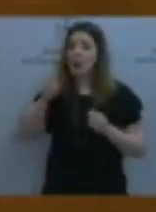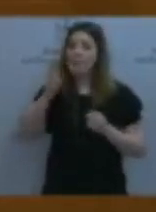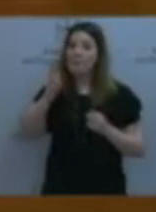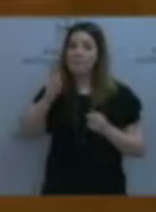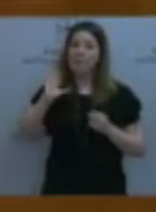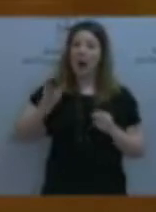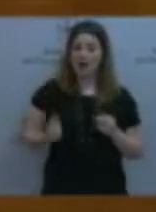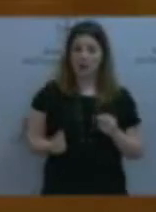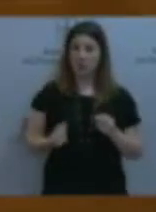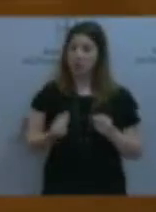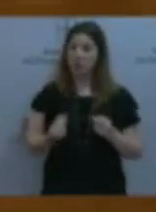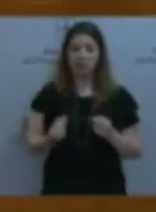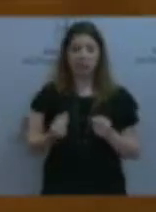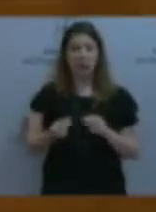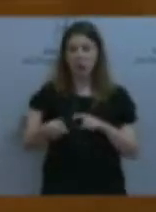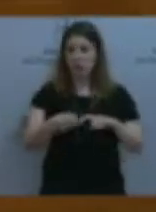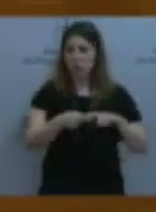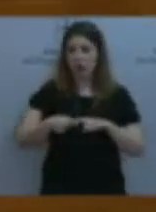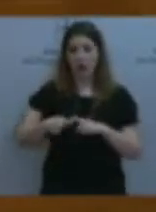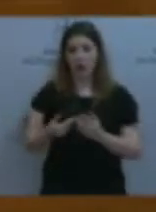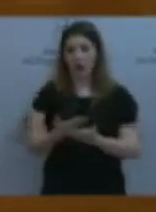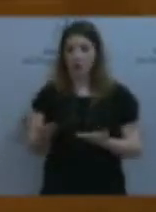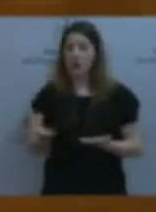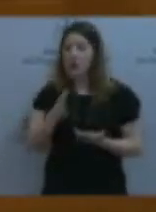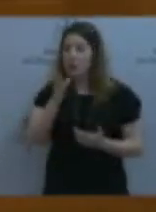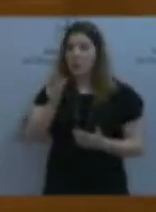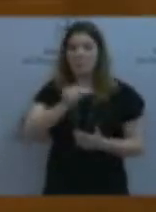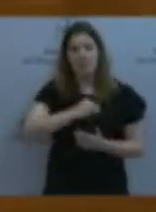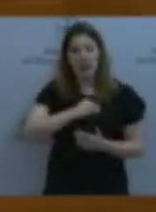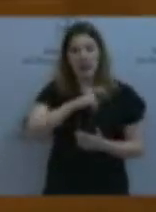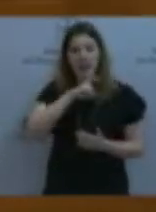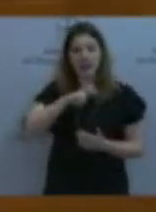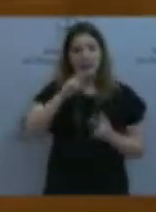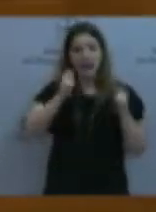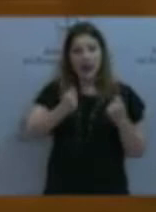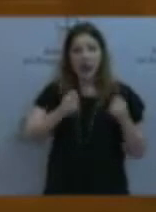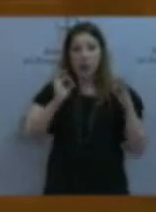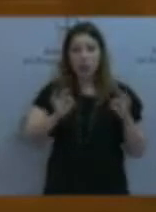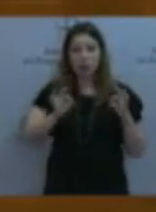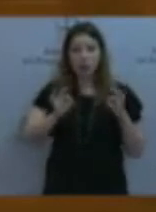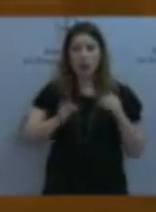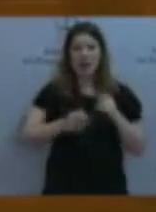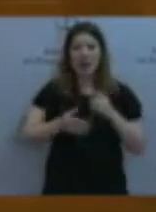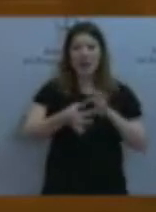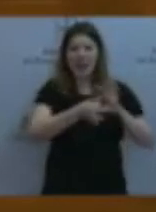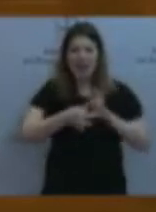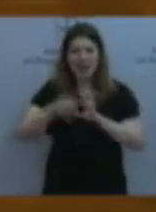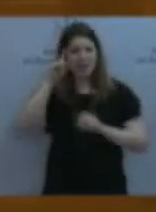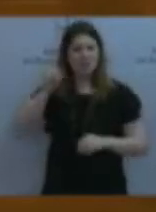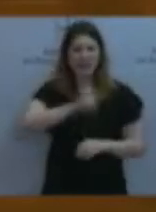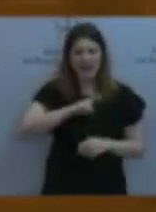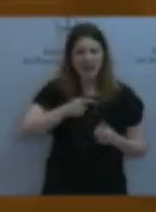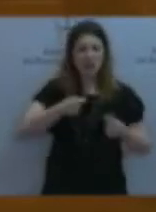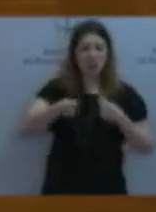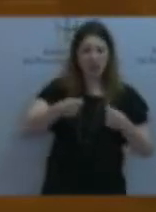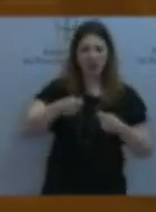Israel se vea beneficiado por unas relaciones comerciales, por unas relaciones militares con nuestro país. Creemos que es algo que el nuevo